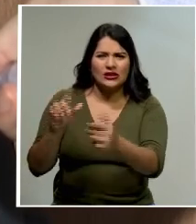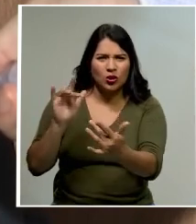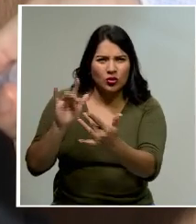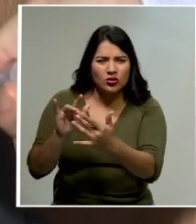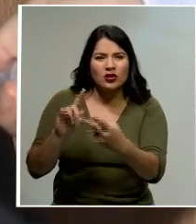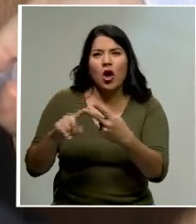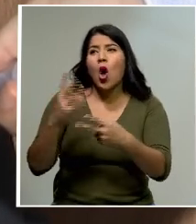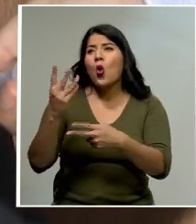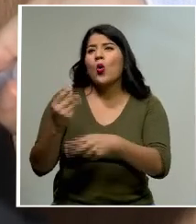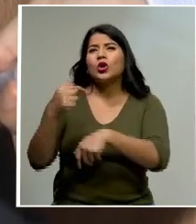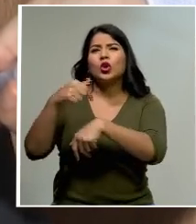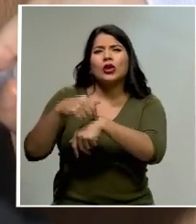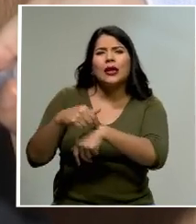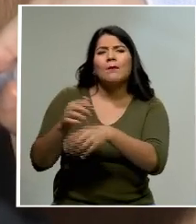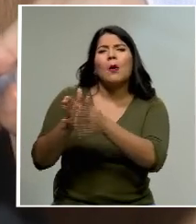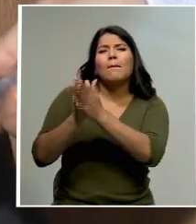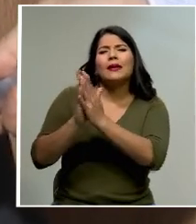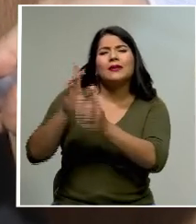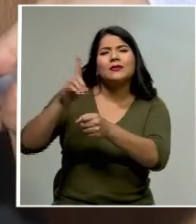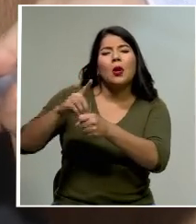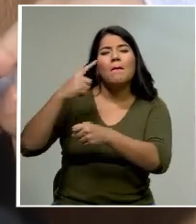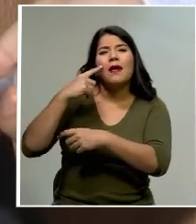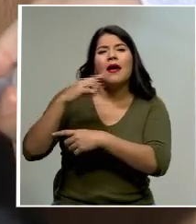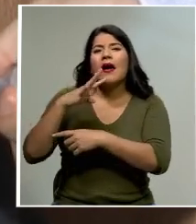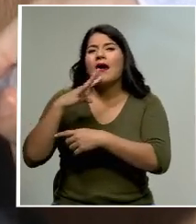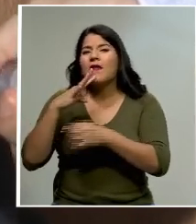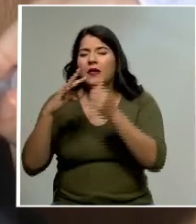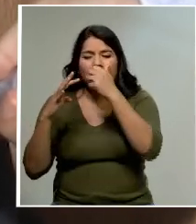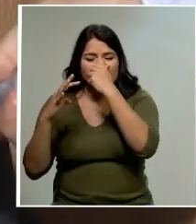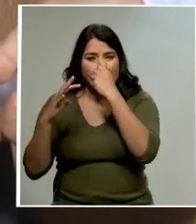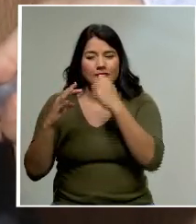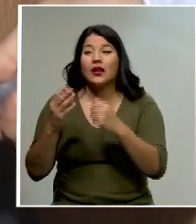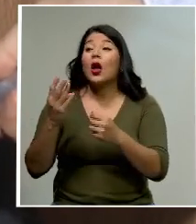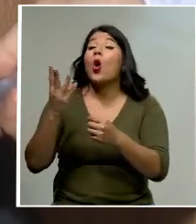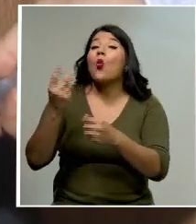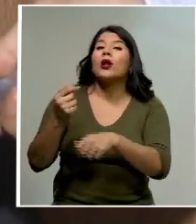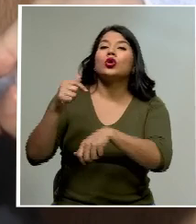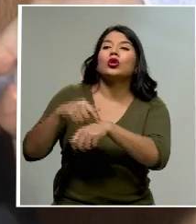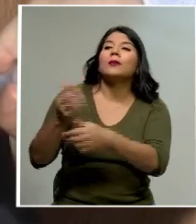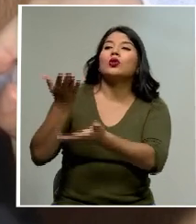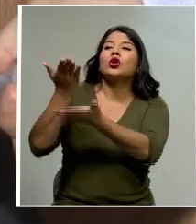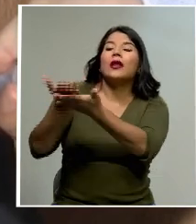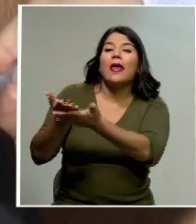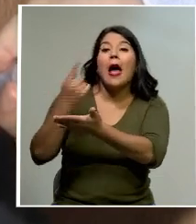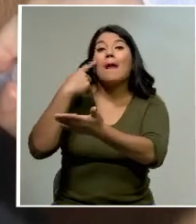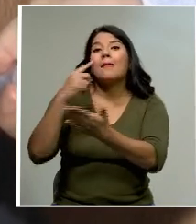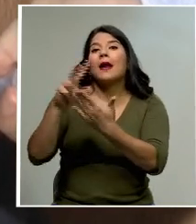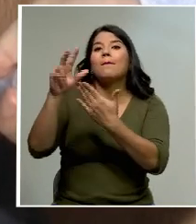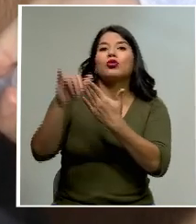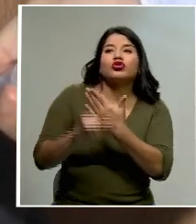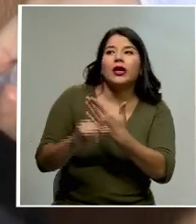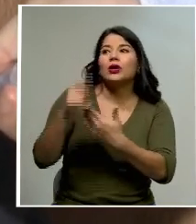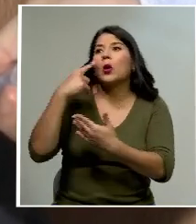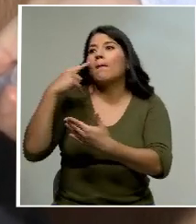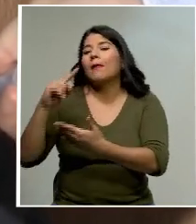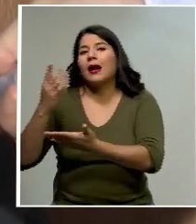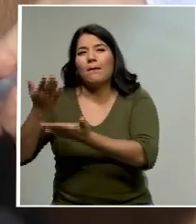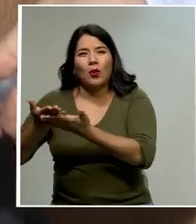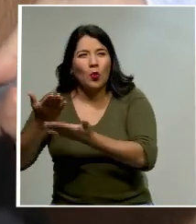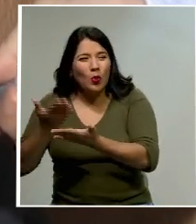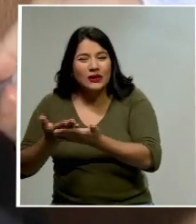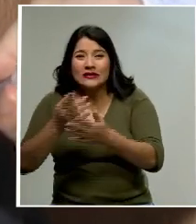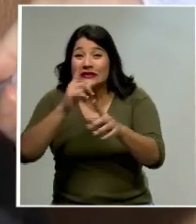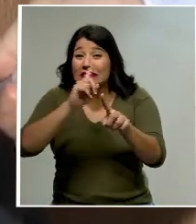diputado pide para hablar, el tiempo que se le da por una moción, el tiempo que se le da por un proyecto, por el fondo, por la forma. En fin, son una serie